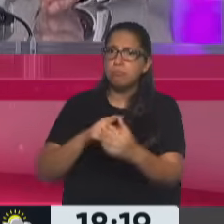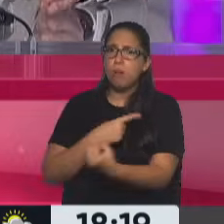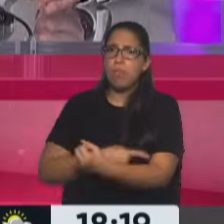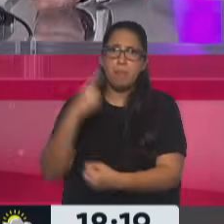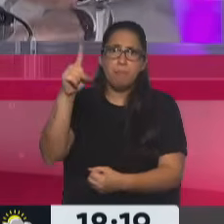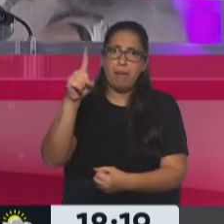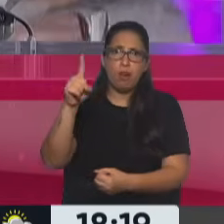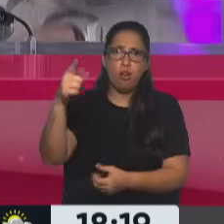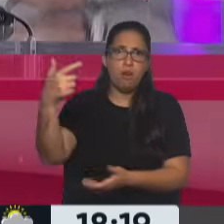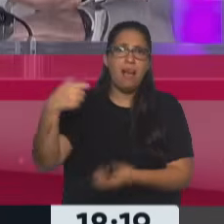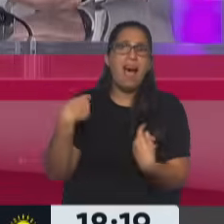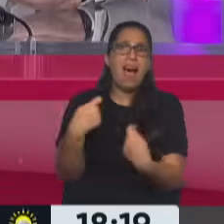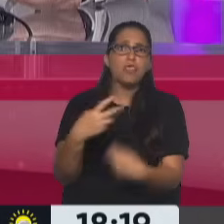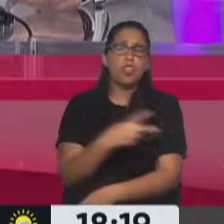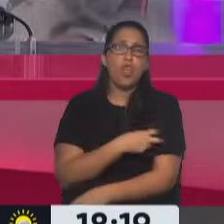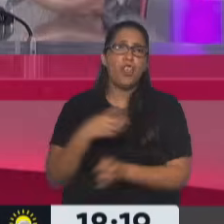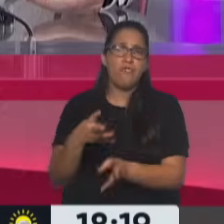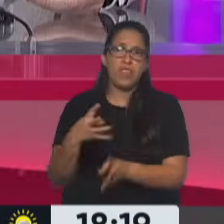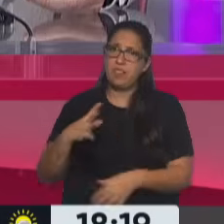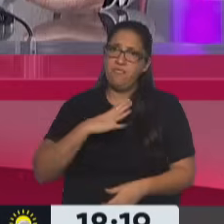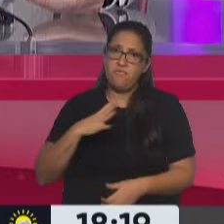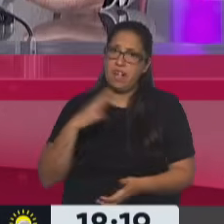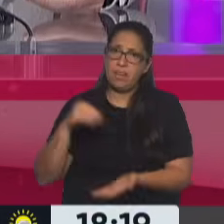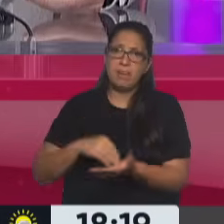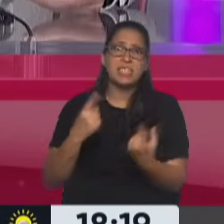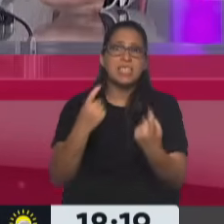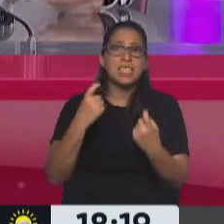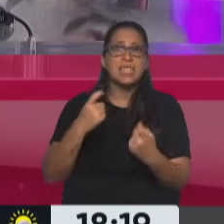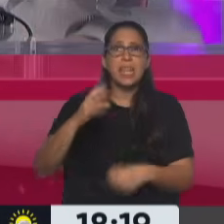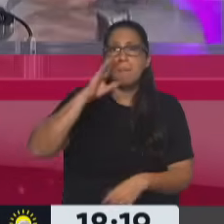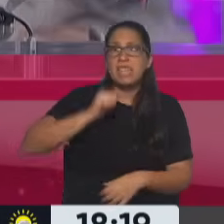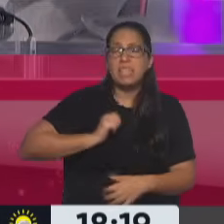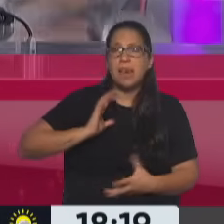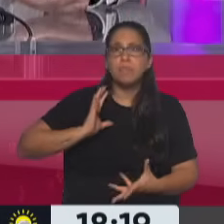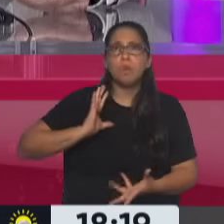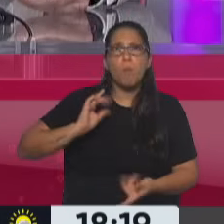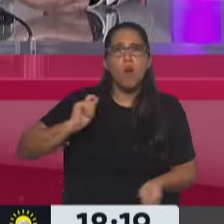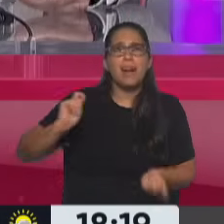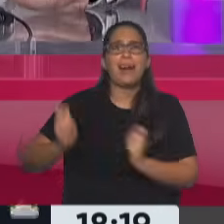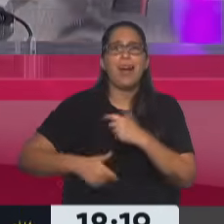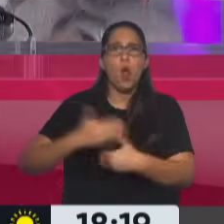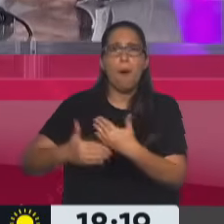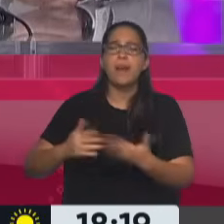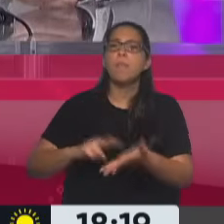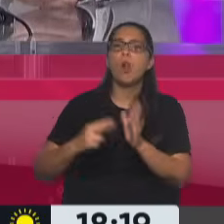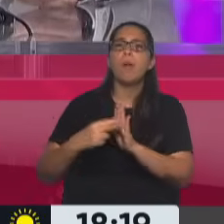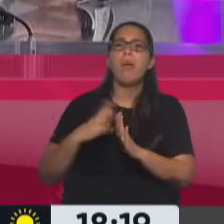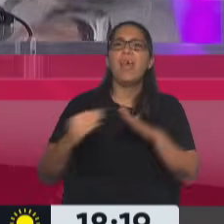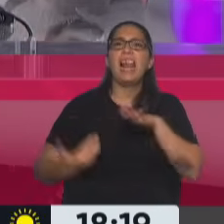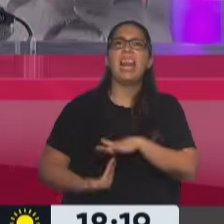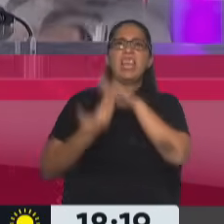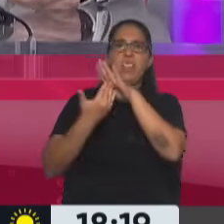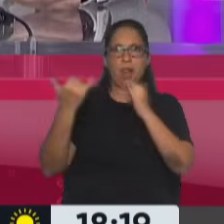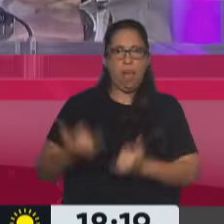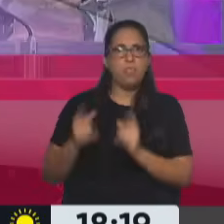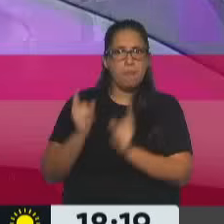lo suficiente en defensa, B, necesita modernizar sus fuerzas militares y hay un problema de liderazgo. ¿Cuál es el problema de liderazgo? Es que